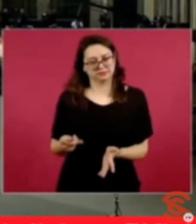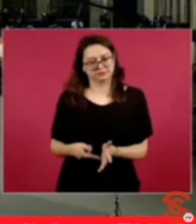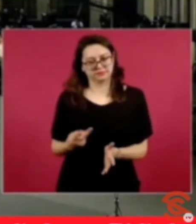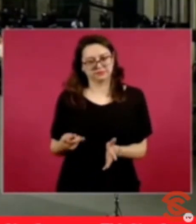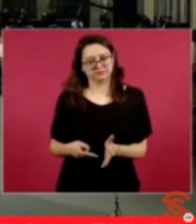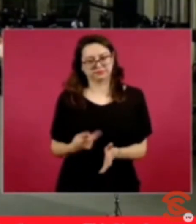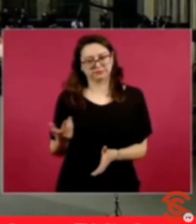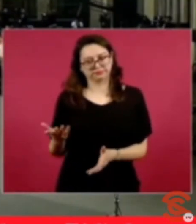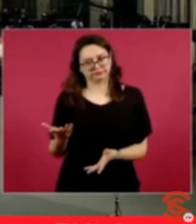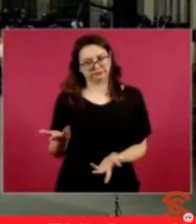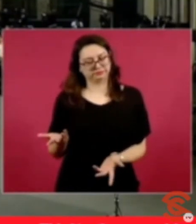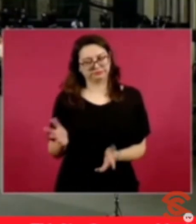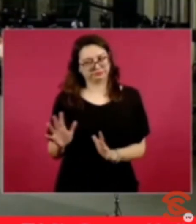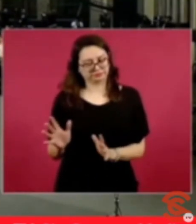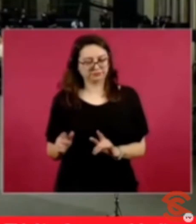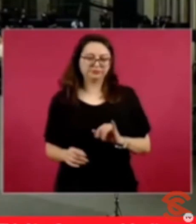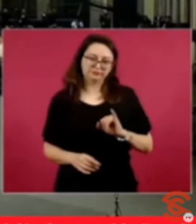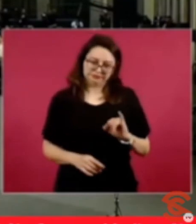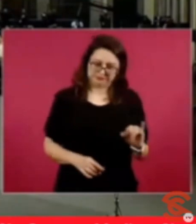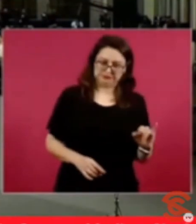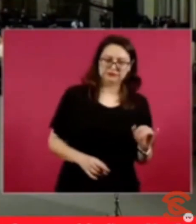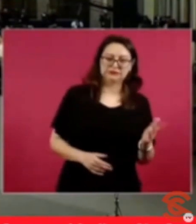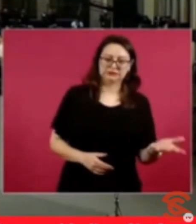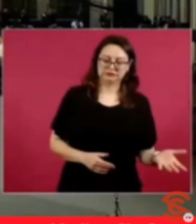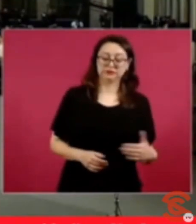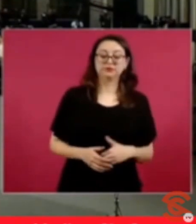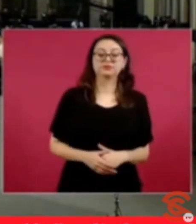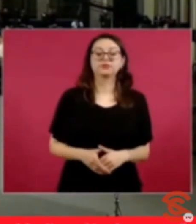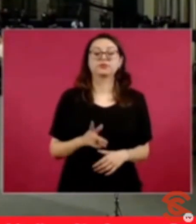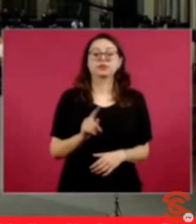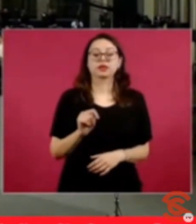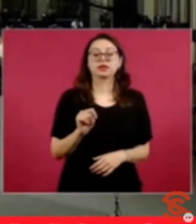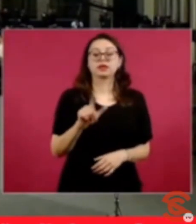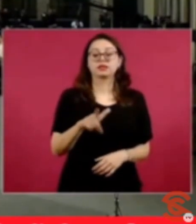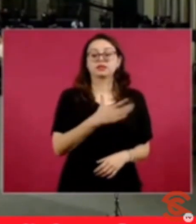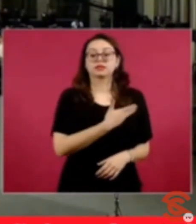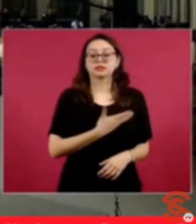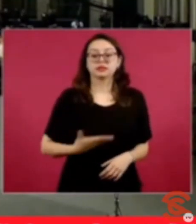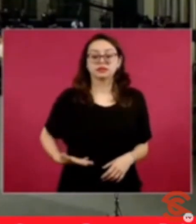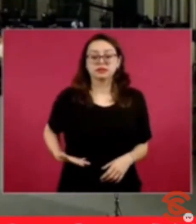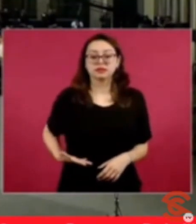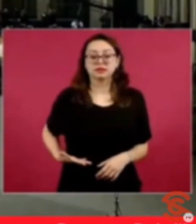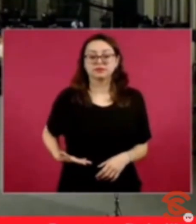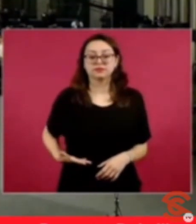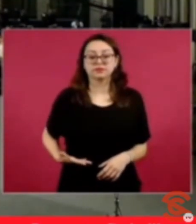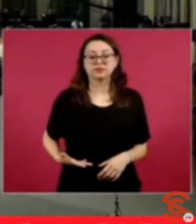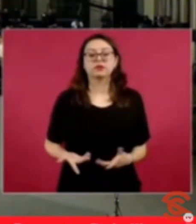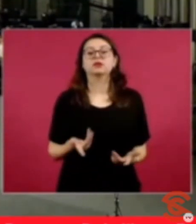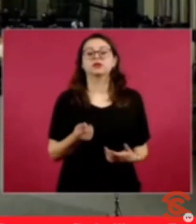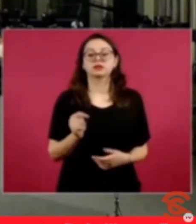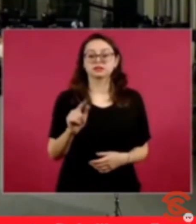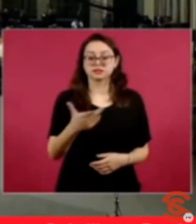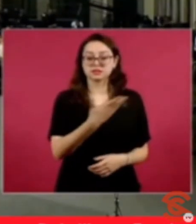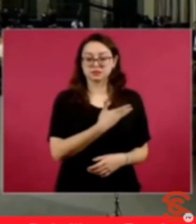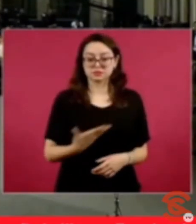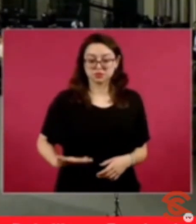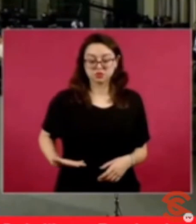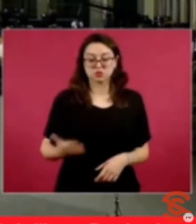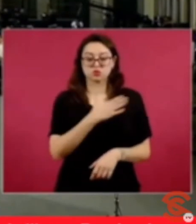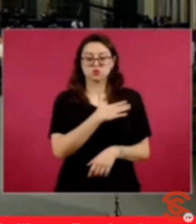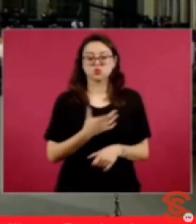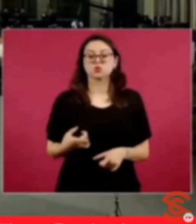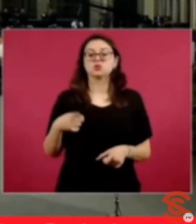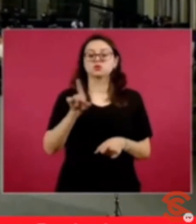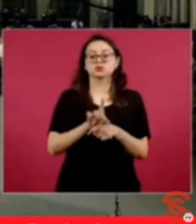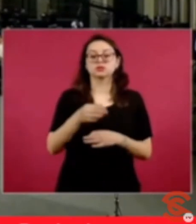de este lado. ¿Qué tal, señor presidente? Pero bueno, ahorita vemos. Muy buenos días a todos y a